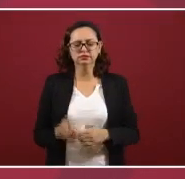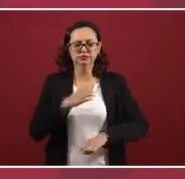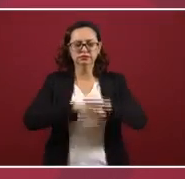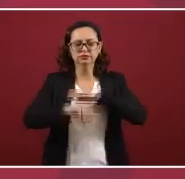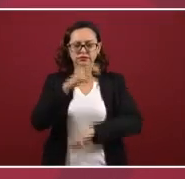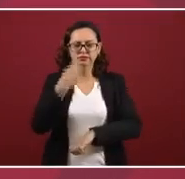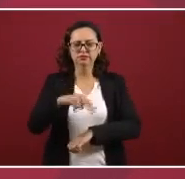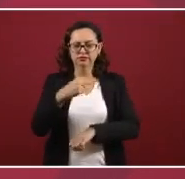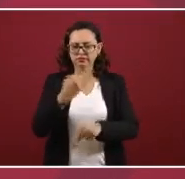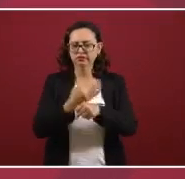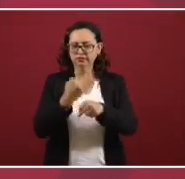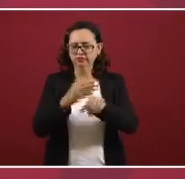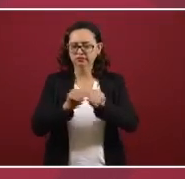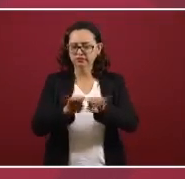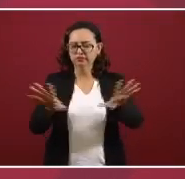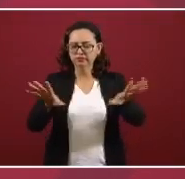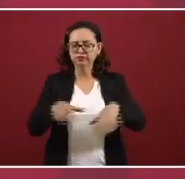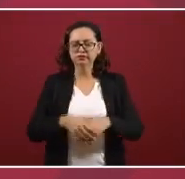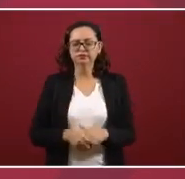empresa. Entonces,